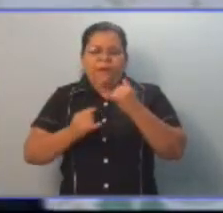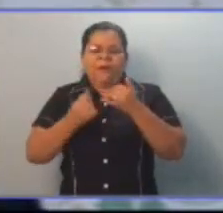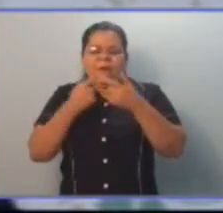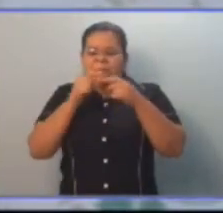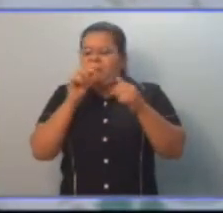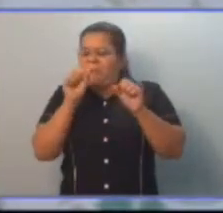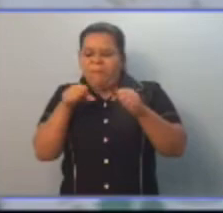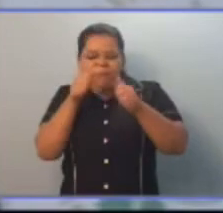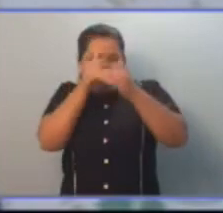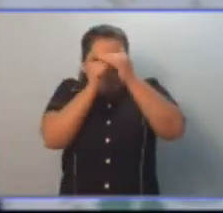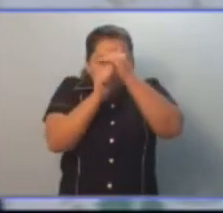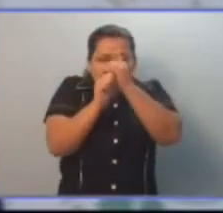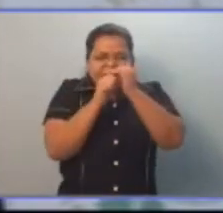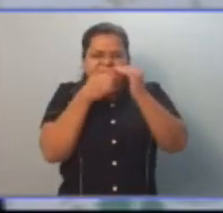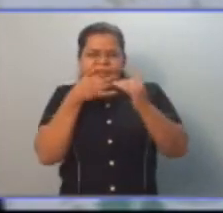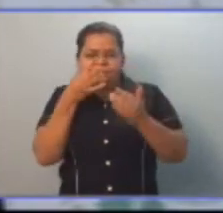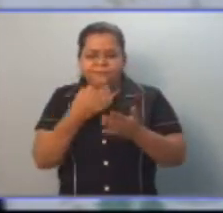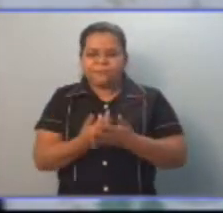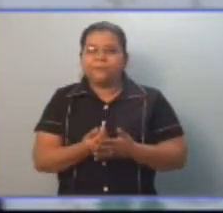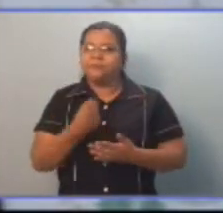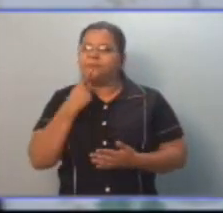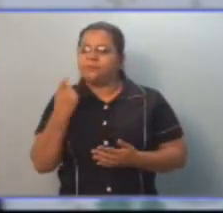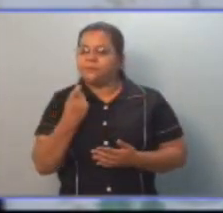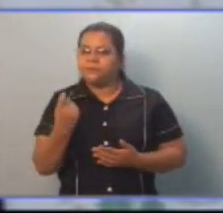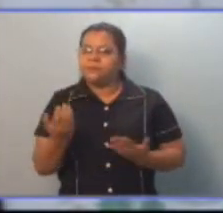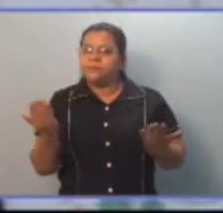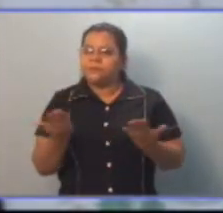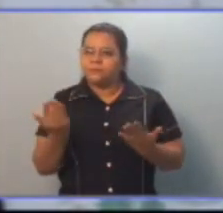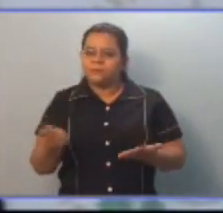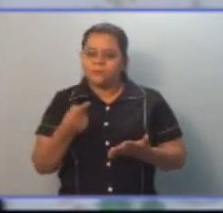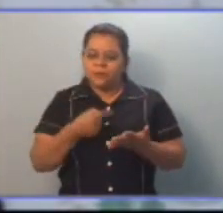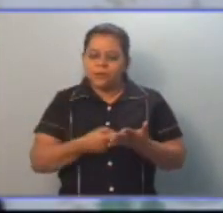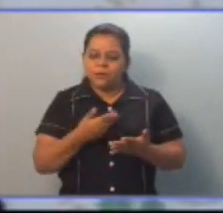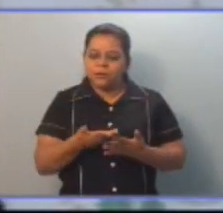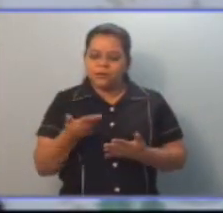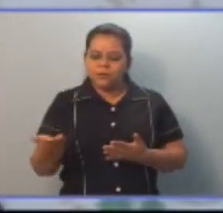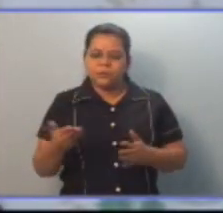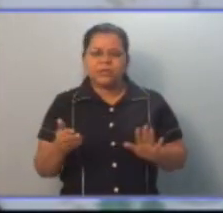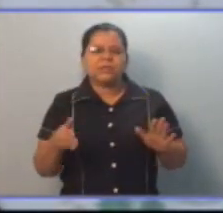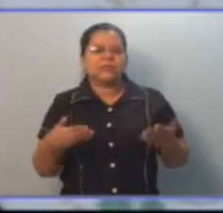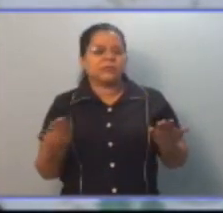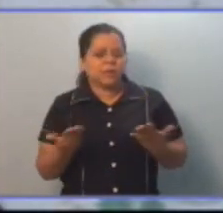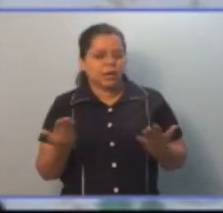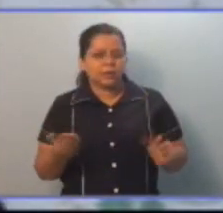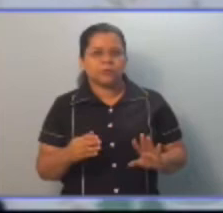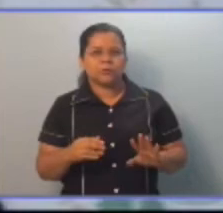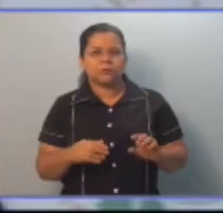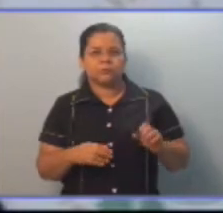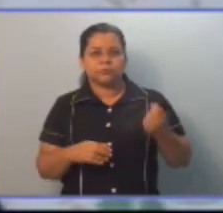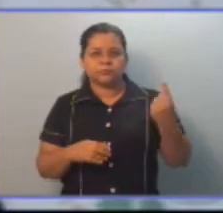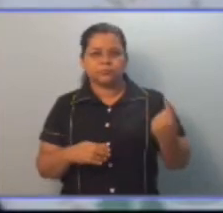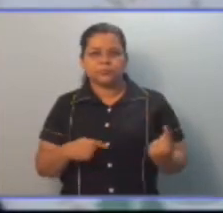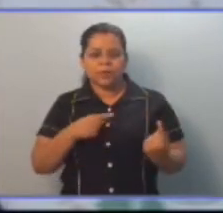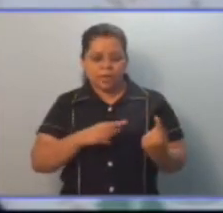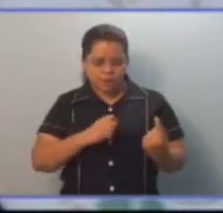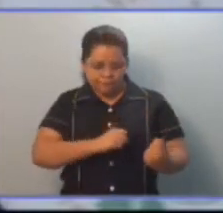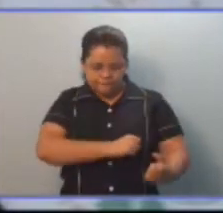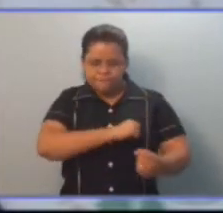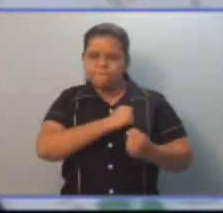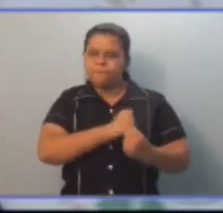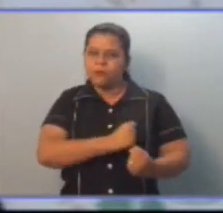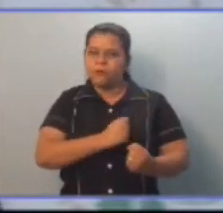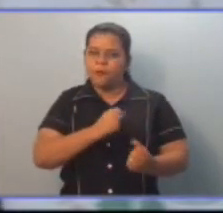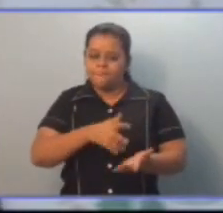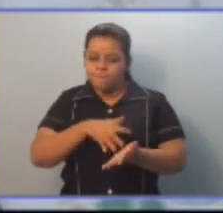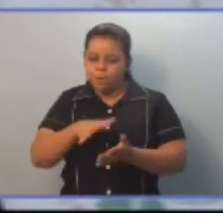puede esconder la verdad. ¿Quién hizo qué cosa y qué hizo? Y que esa persona tenga el valor públicamente